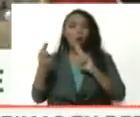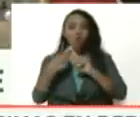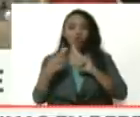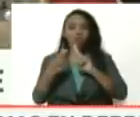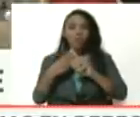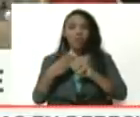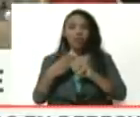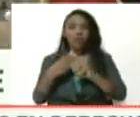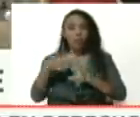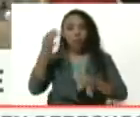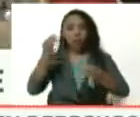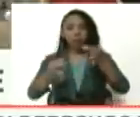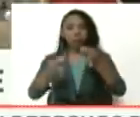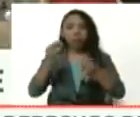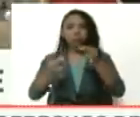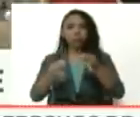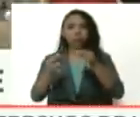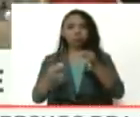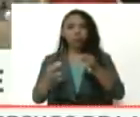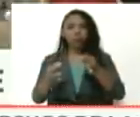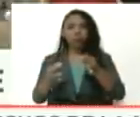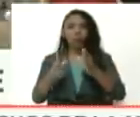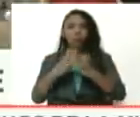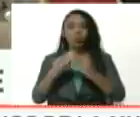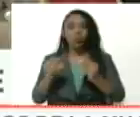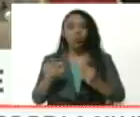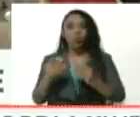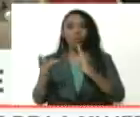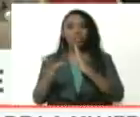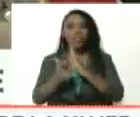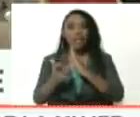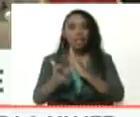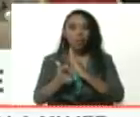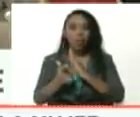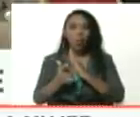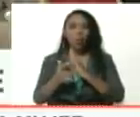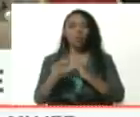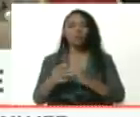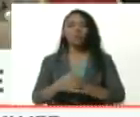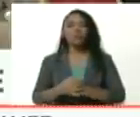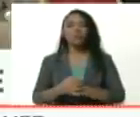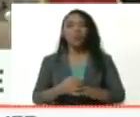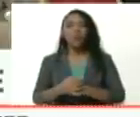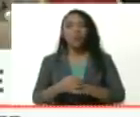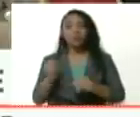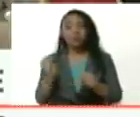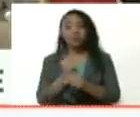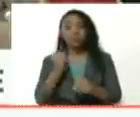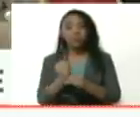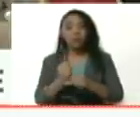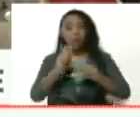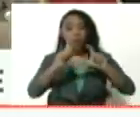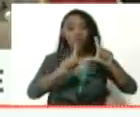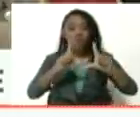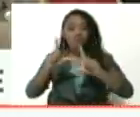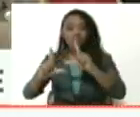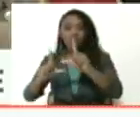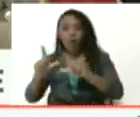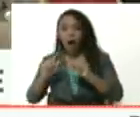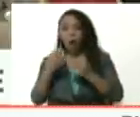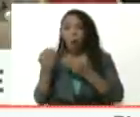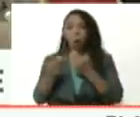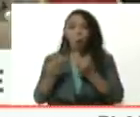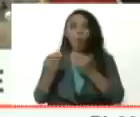conocimiento jurídico, procedimental, técnico, tecnológico, operativo y logístico, así como